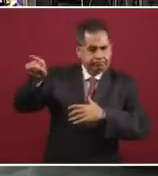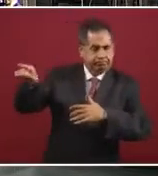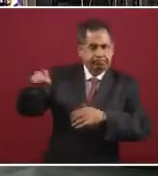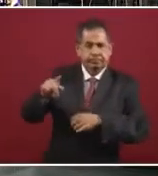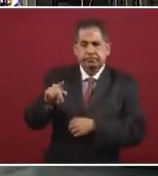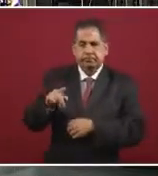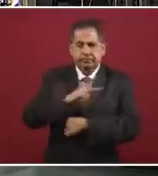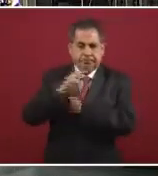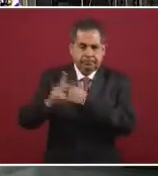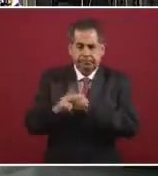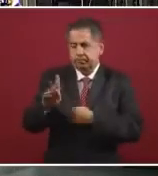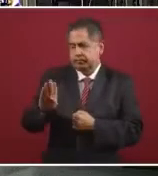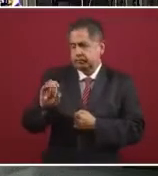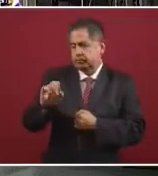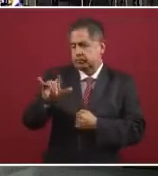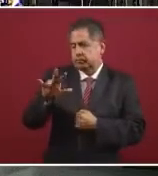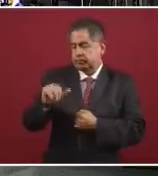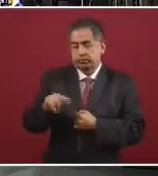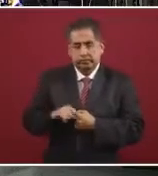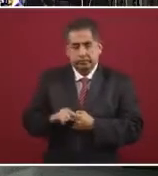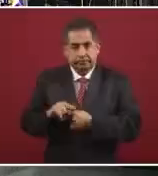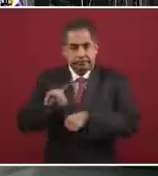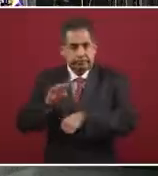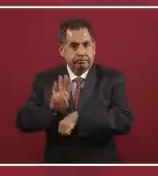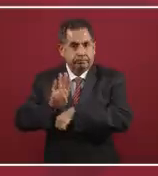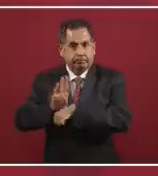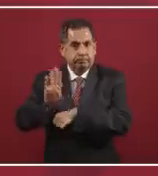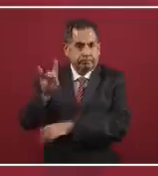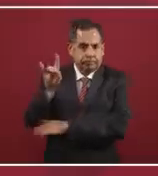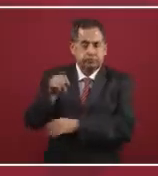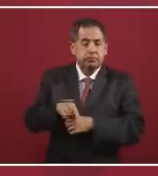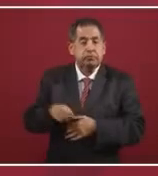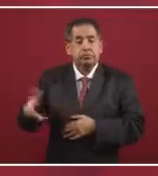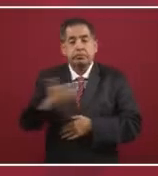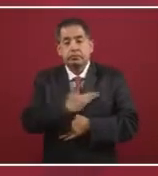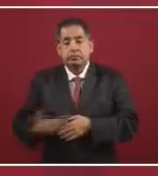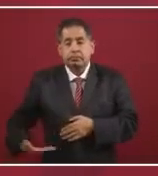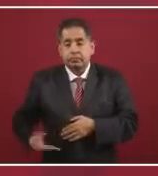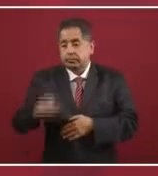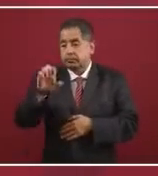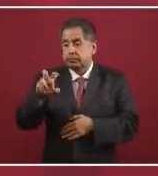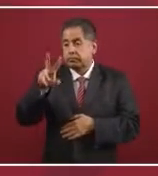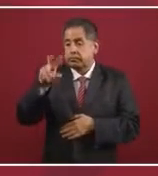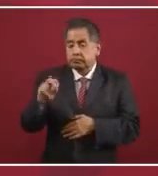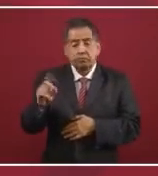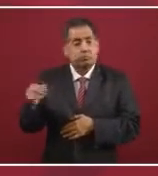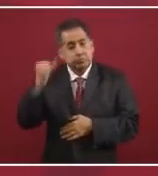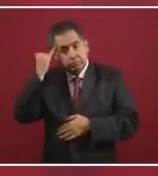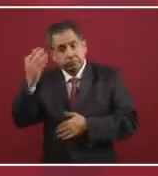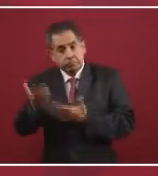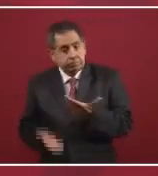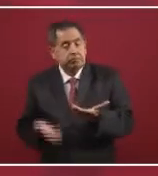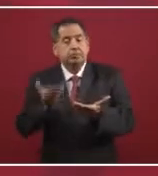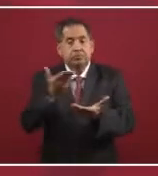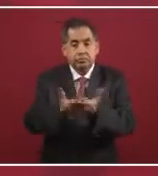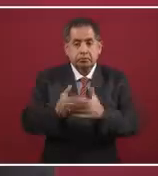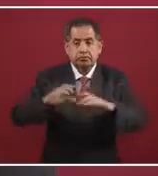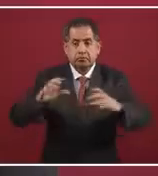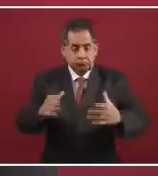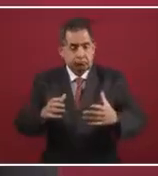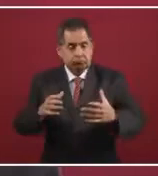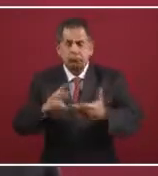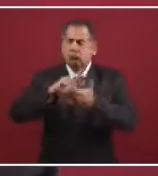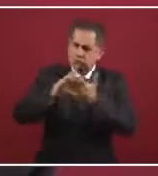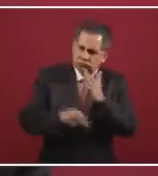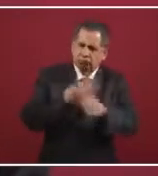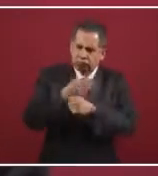Después de ello, el presidente Evo Morales propuso que se realizaran nuevas elecciones, cosa que el Gobierno de México vio muy